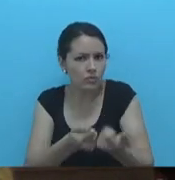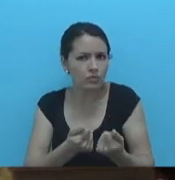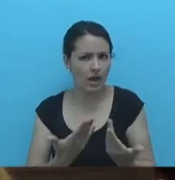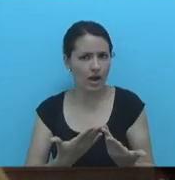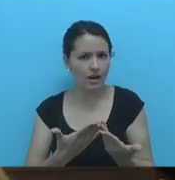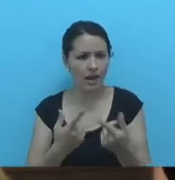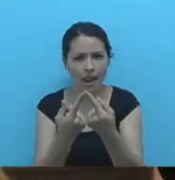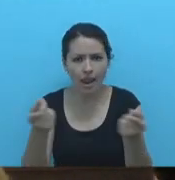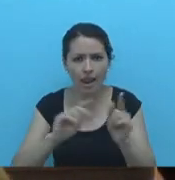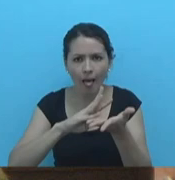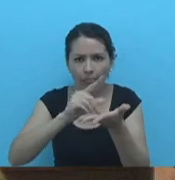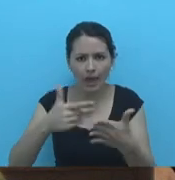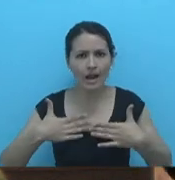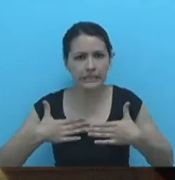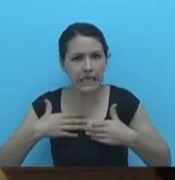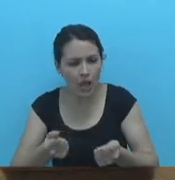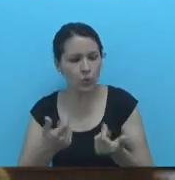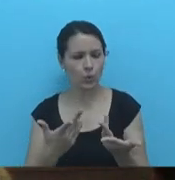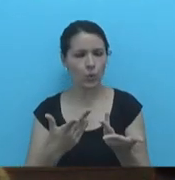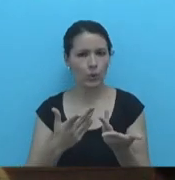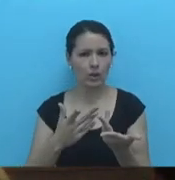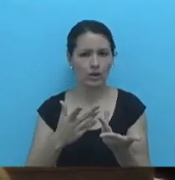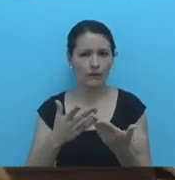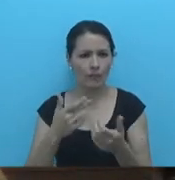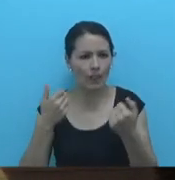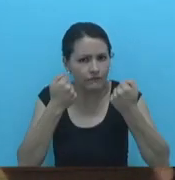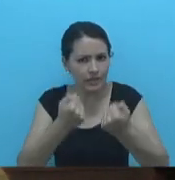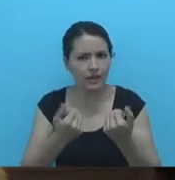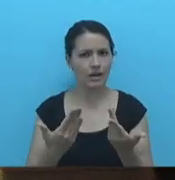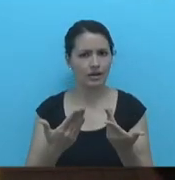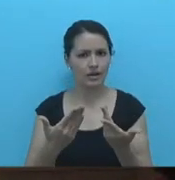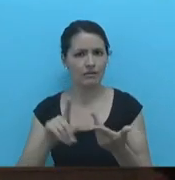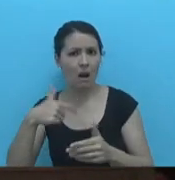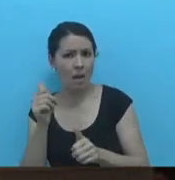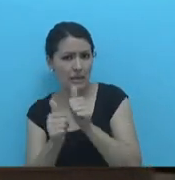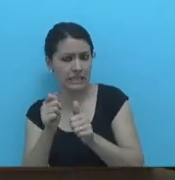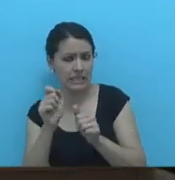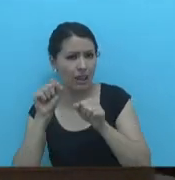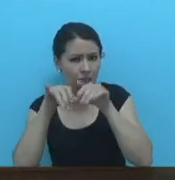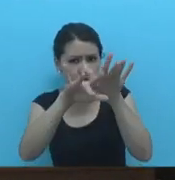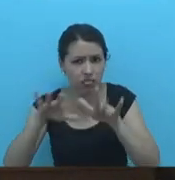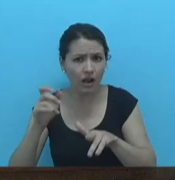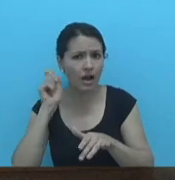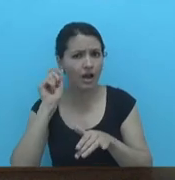la tierra y la salud de los santafesinos frente a las imposiciones de las multinacionales con el glifosato y demás cuestiones?